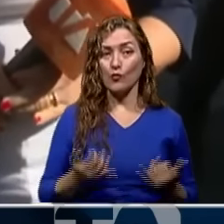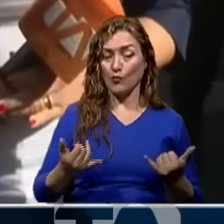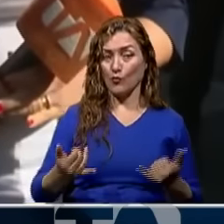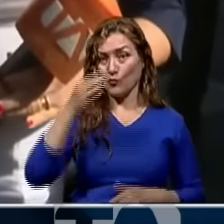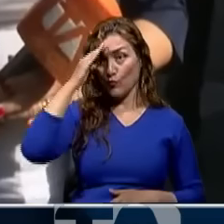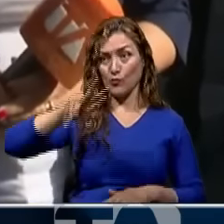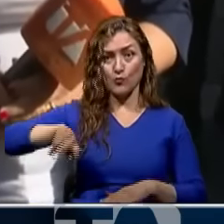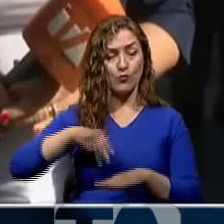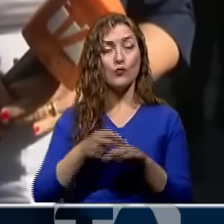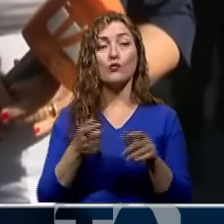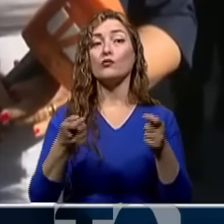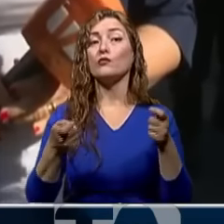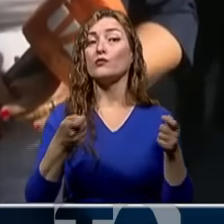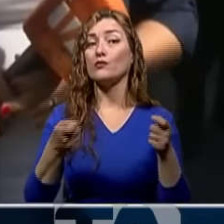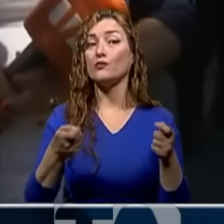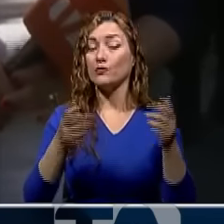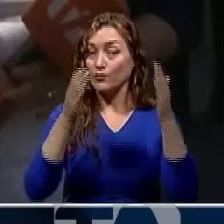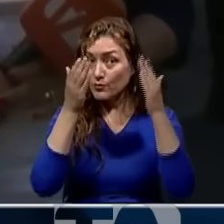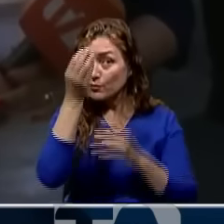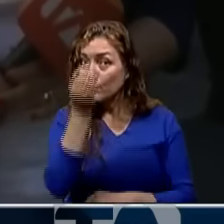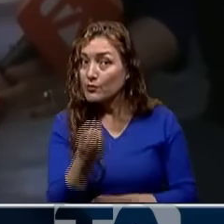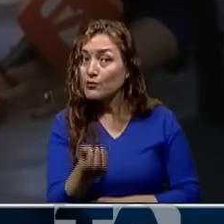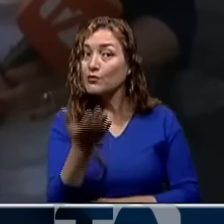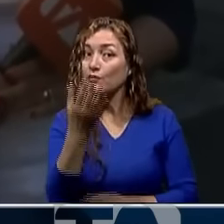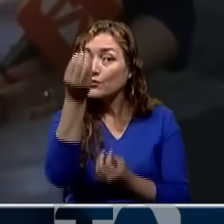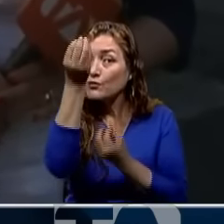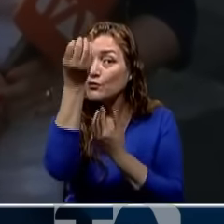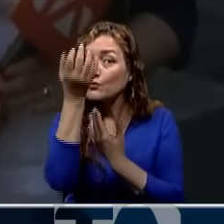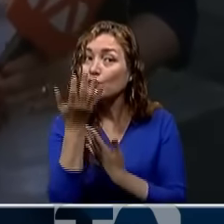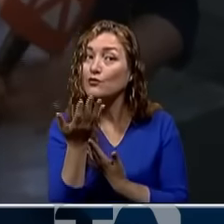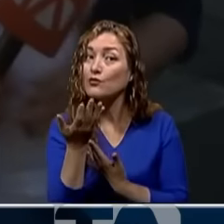realiza uno de los controles. Stephanie, estamos contigo. Buen día, adelante.